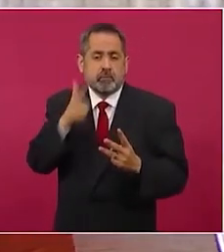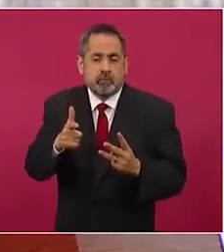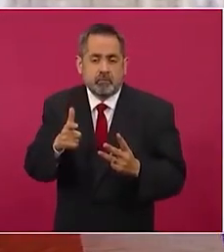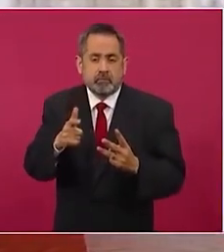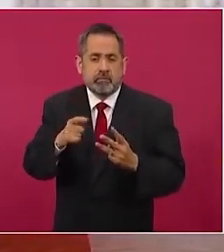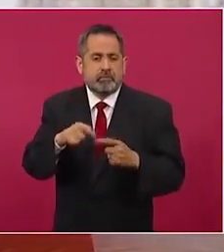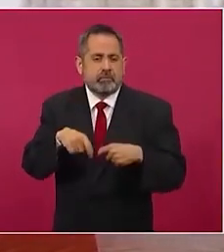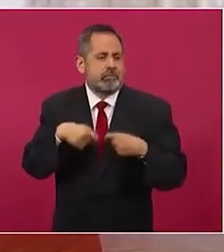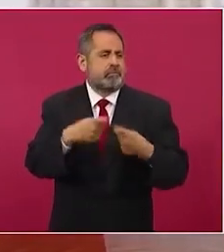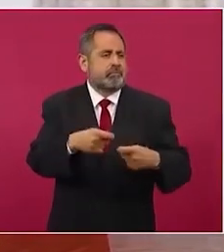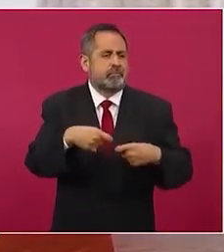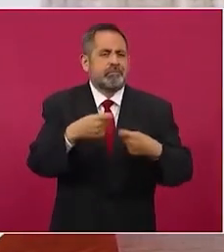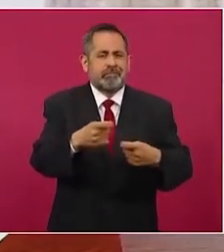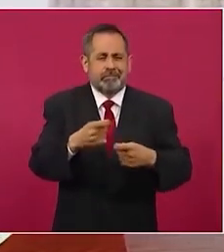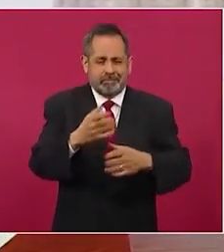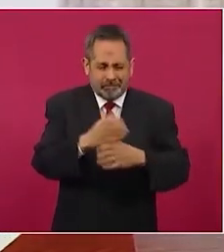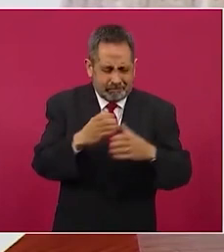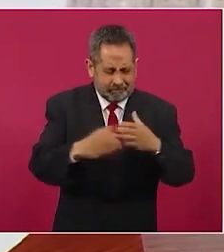entregando aparatos